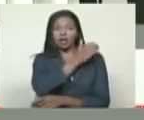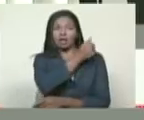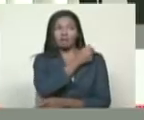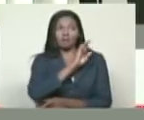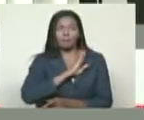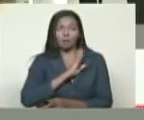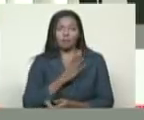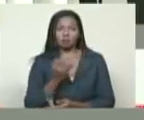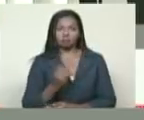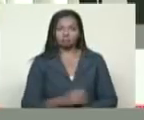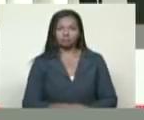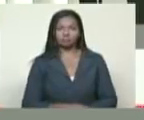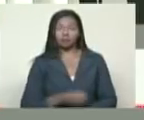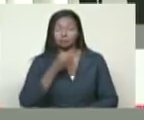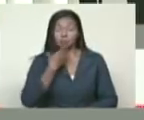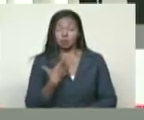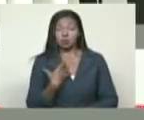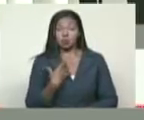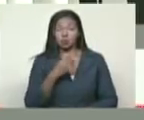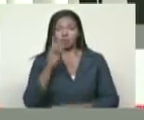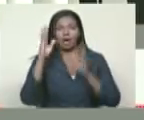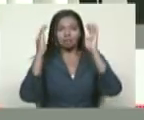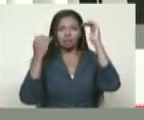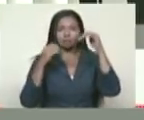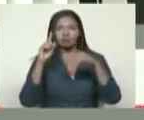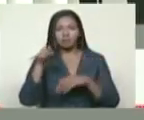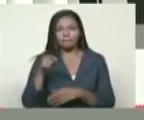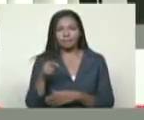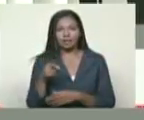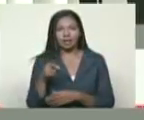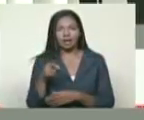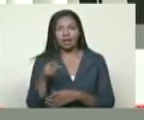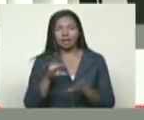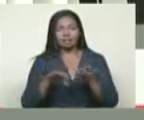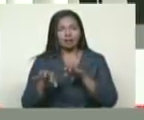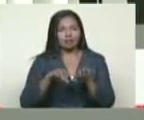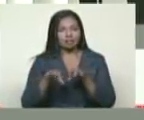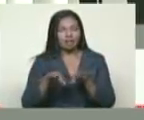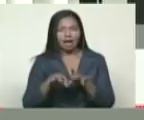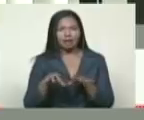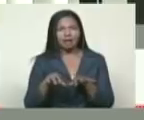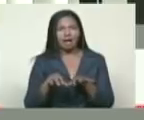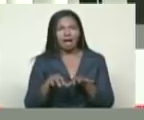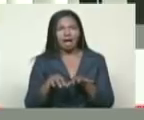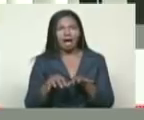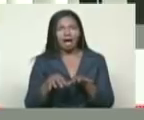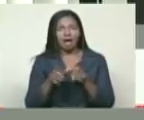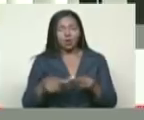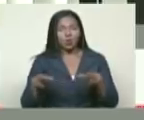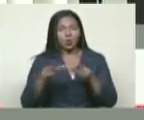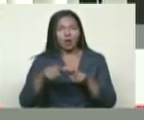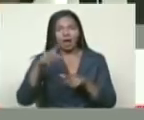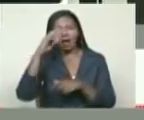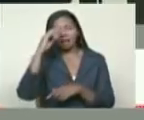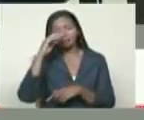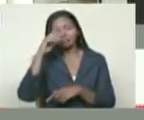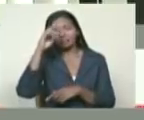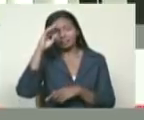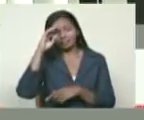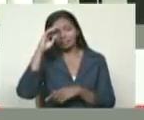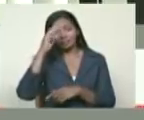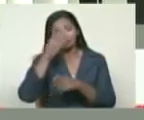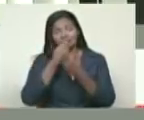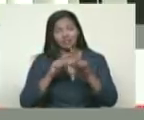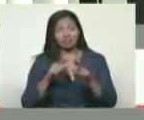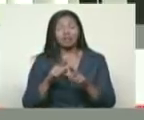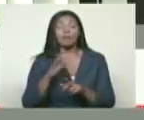Sur. Bueno, lo atendió, parece que es una secretaria del Departamento de Defensa, del Pentágono. No se reunió con